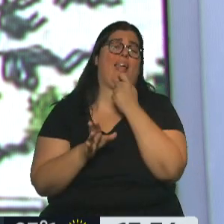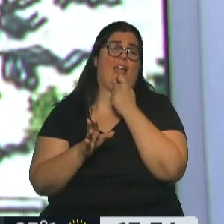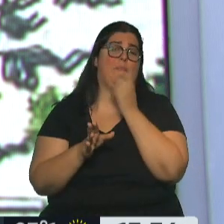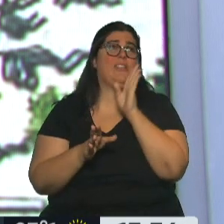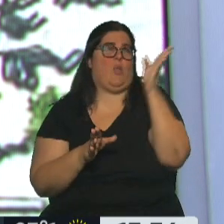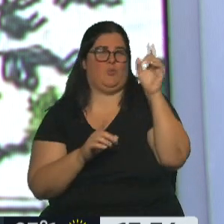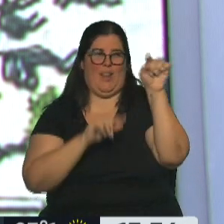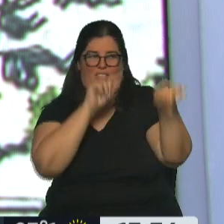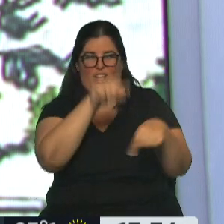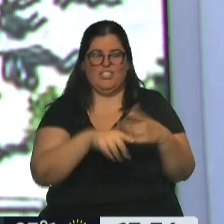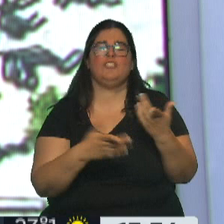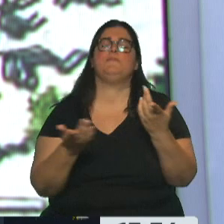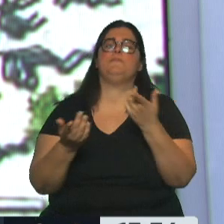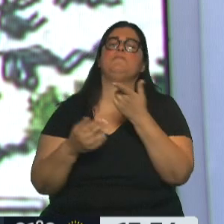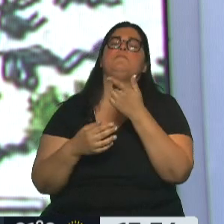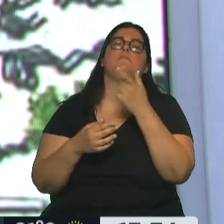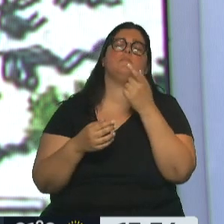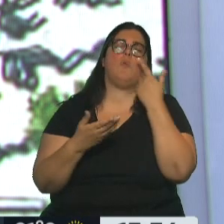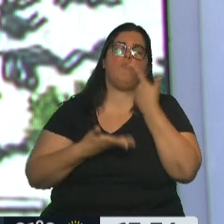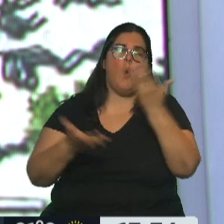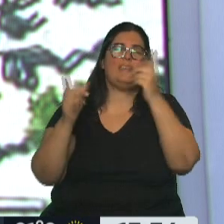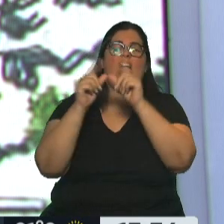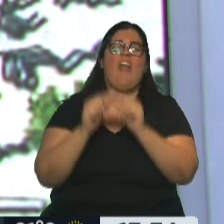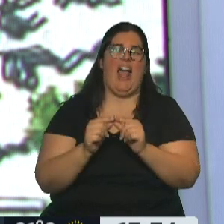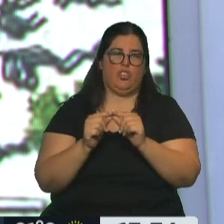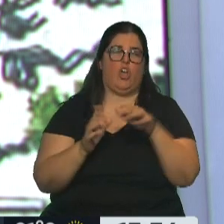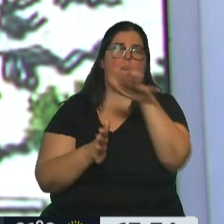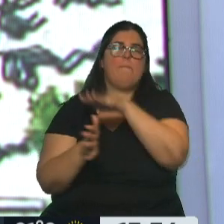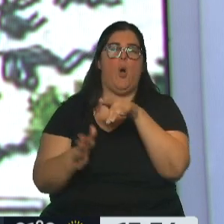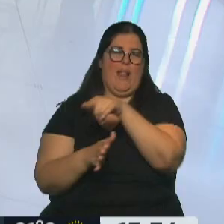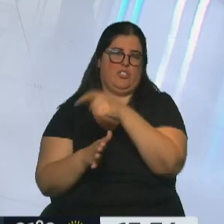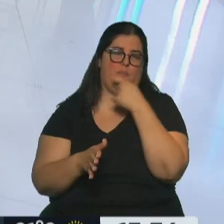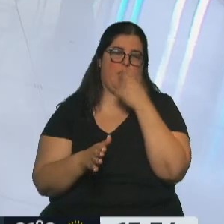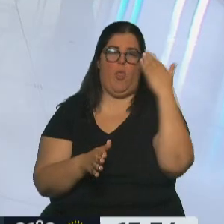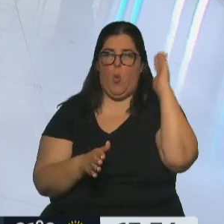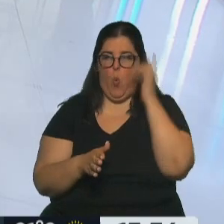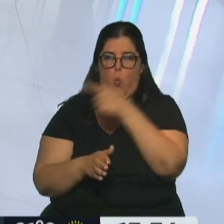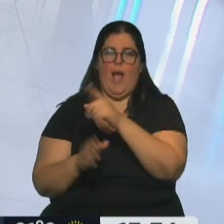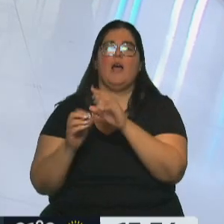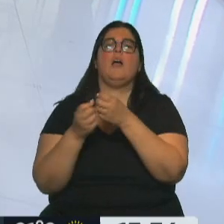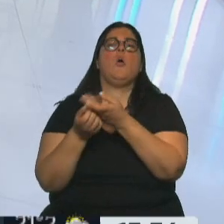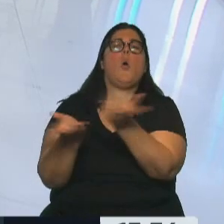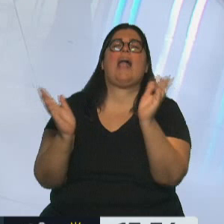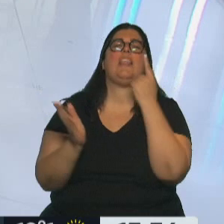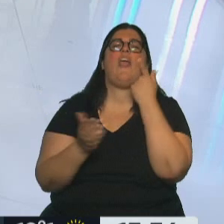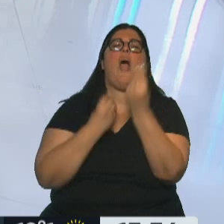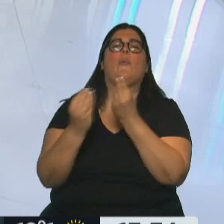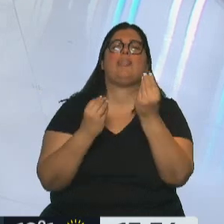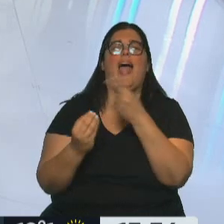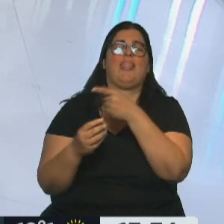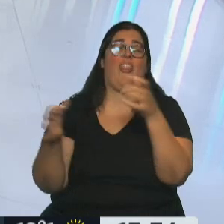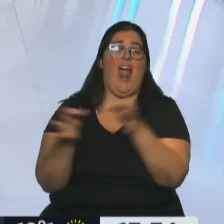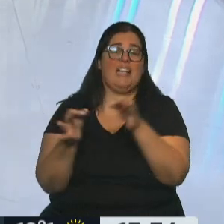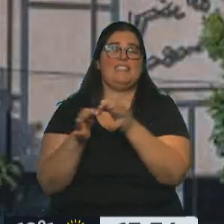Estados Unidos. Pero rápidamente compartamos datos demográficos, por ejemplo, de Cuba. A ver, cantidad de habitantes en la isla, un poco